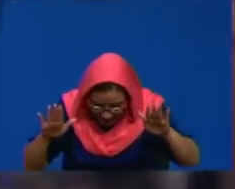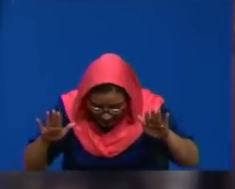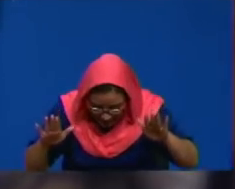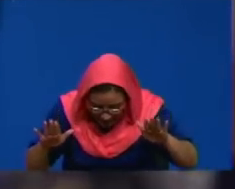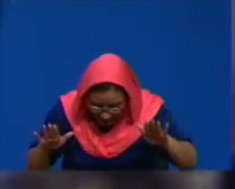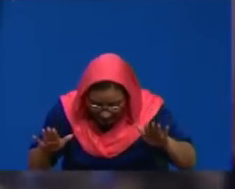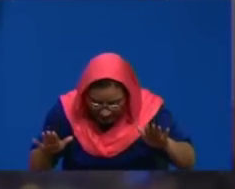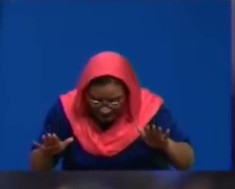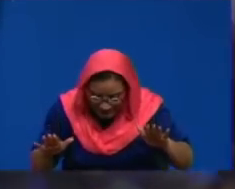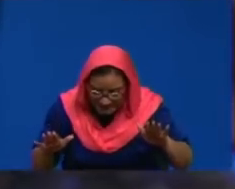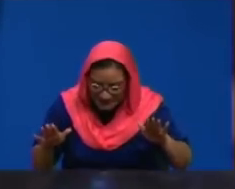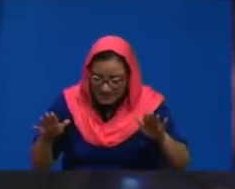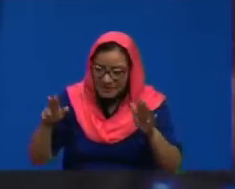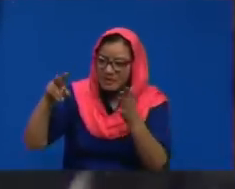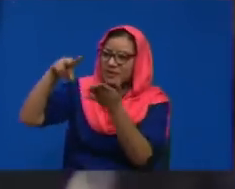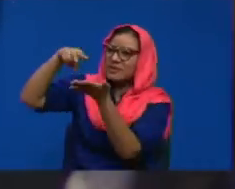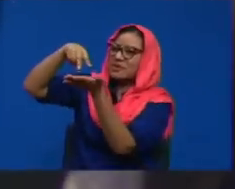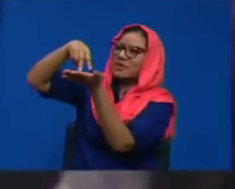adorar.